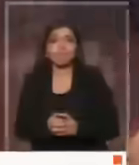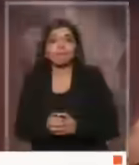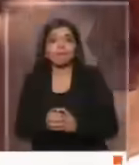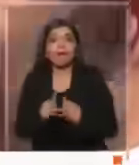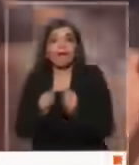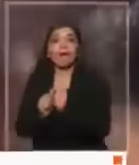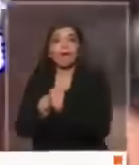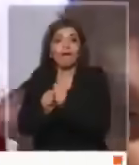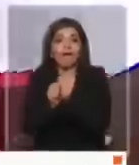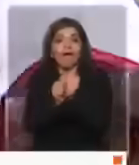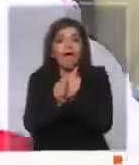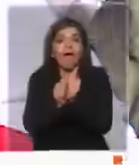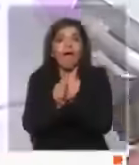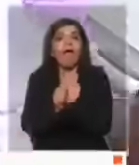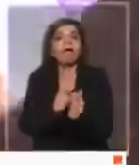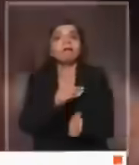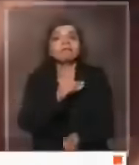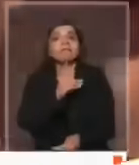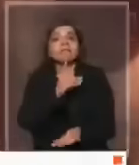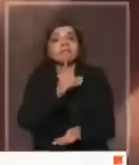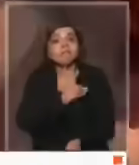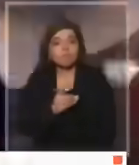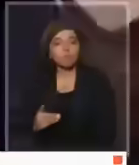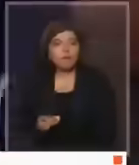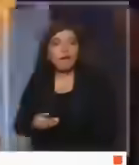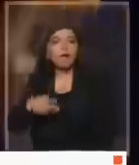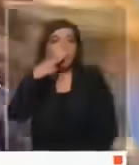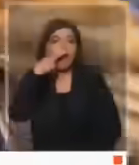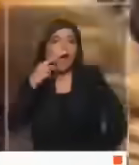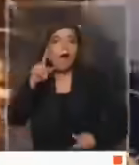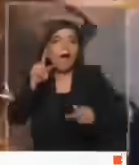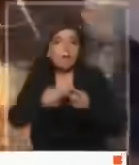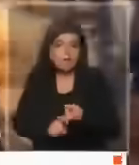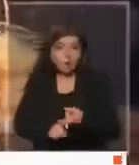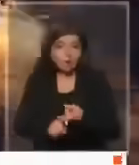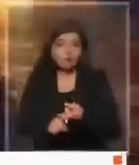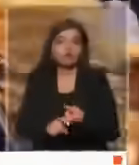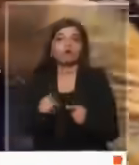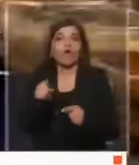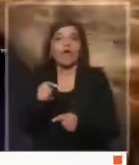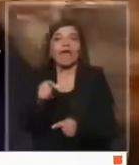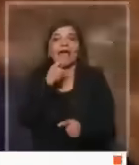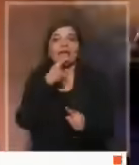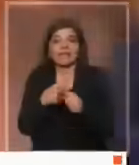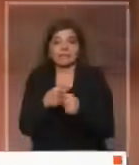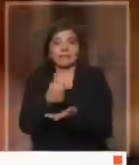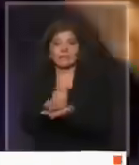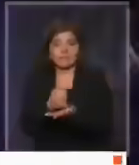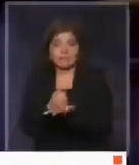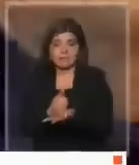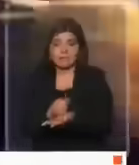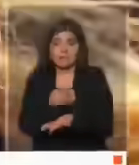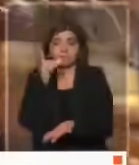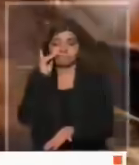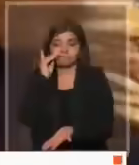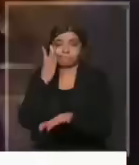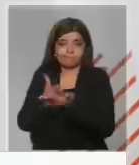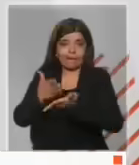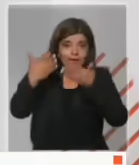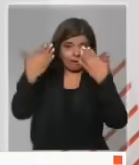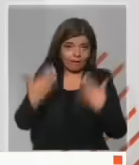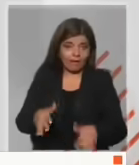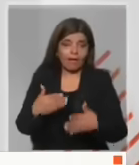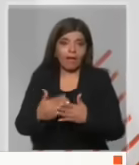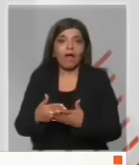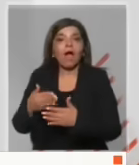Escoltada por su esposo diputado, quien se ausentó del Congreso argumentando un impedimento grave, la exalcaldesa abordó la decisión judicial que retuvo los